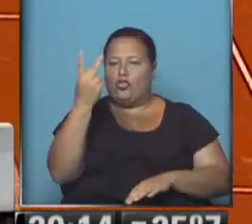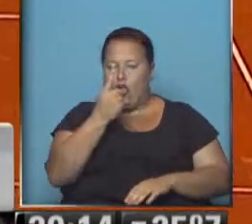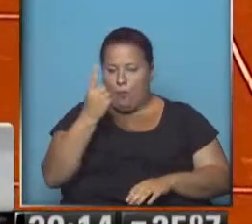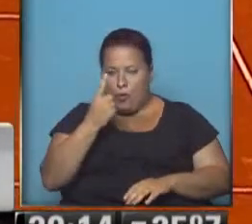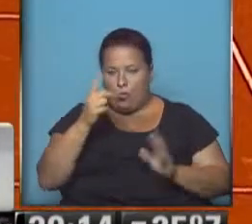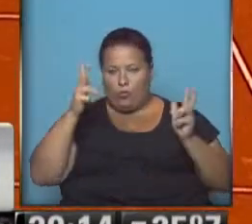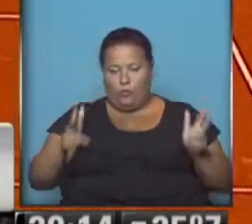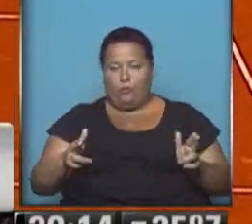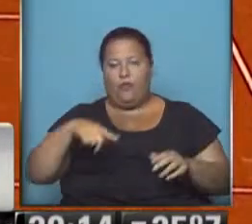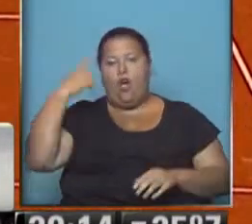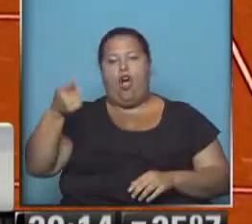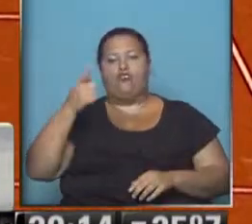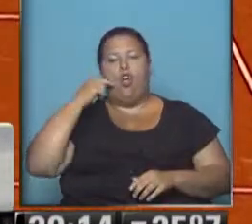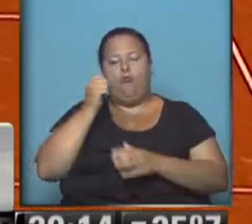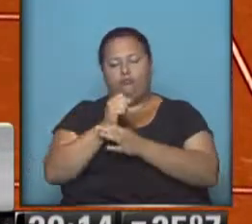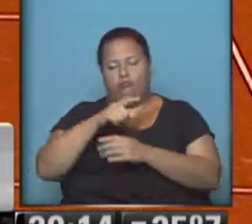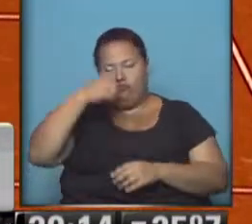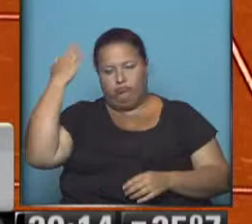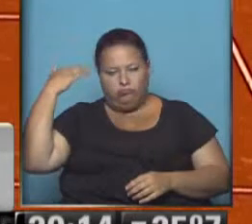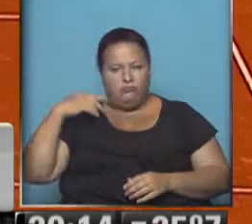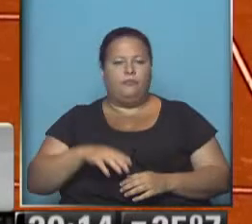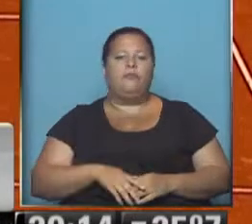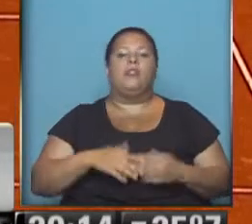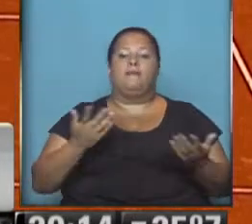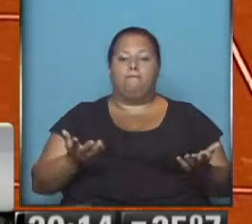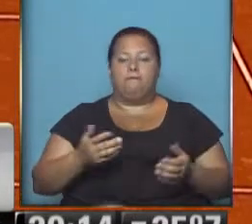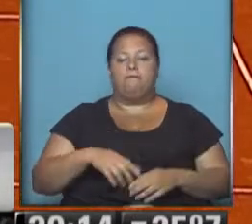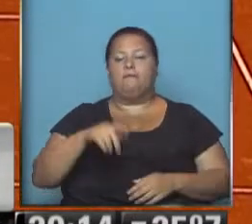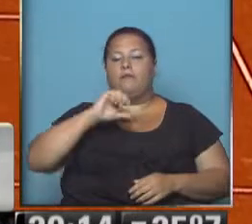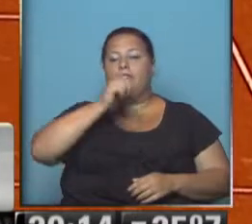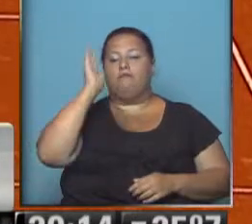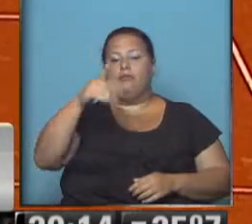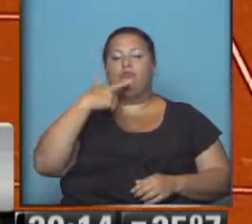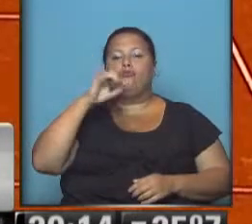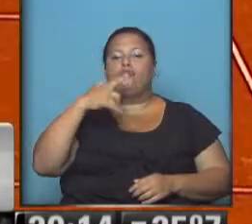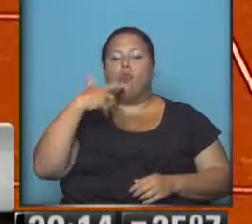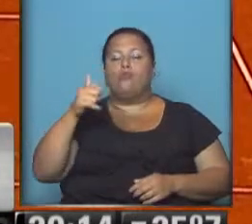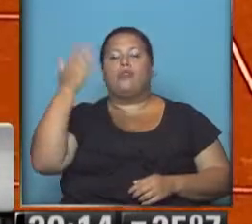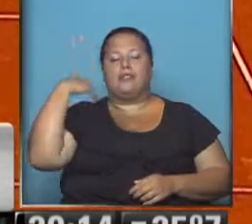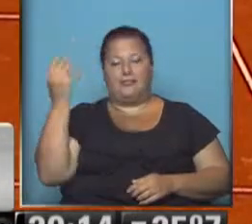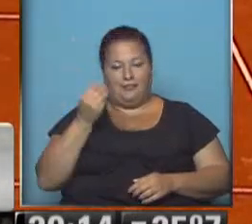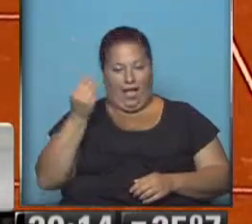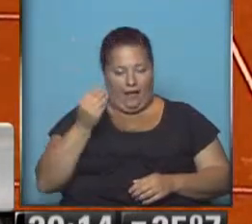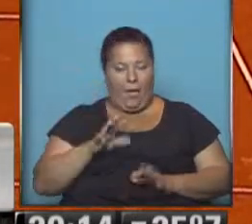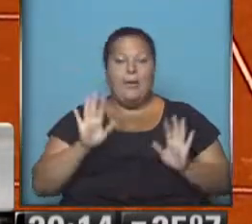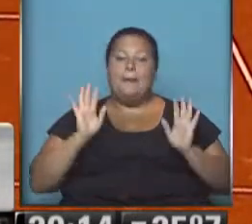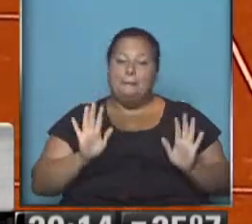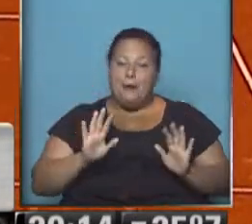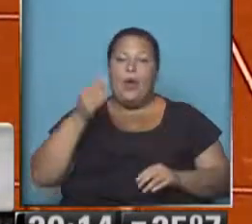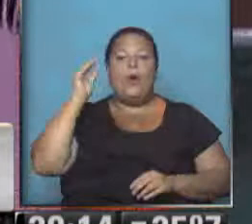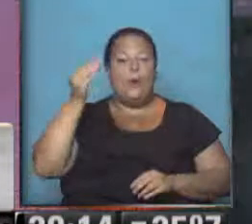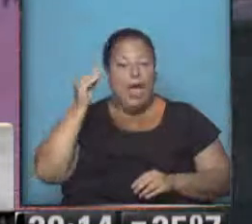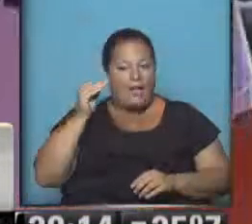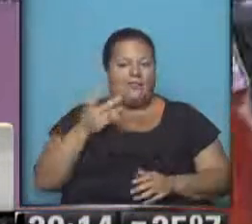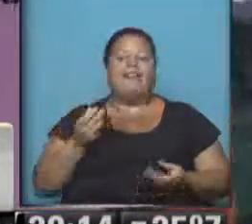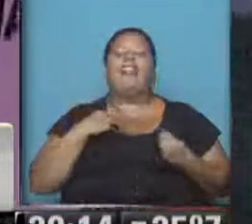tenía McEnroe, Mats Wilander. Y bueno, en la victoria frente a Sousa, esto fue el sábado. Pero Brasil, decime